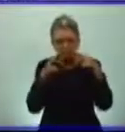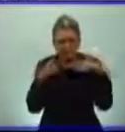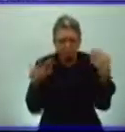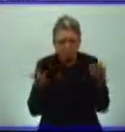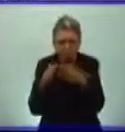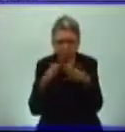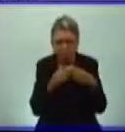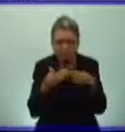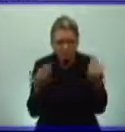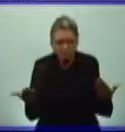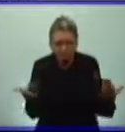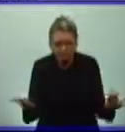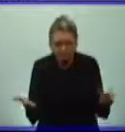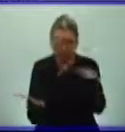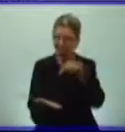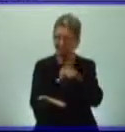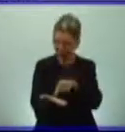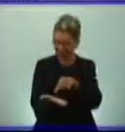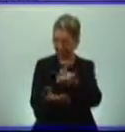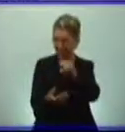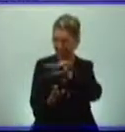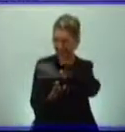casa.